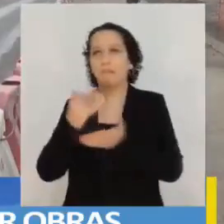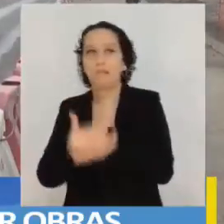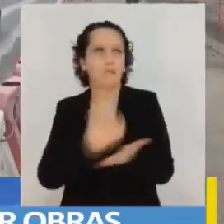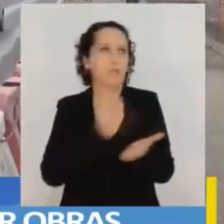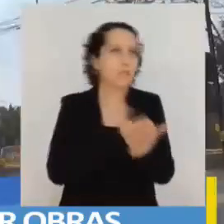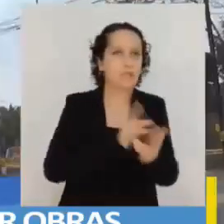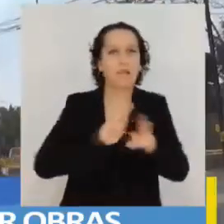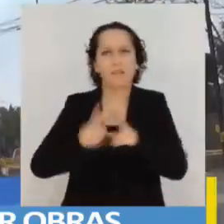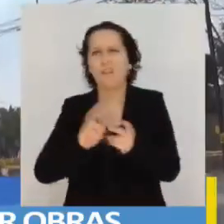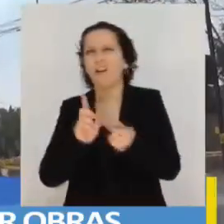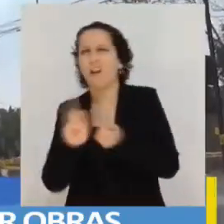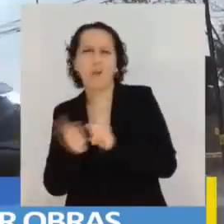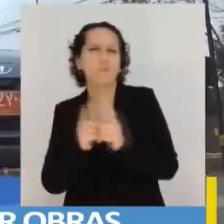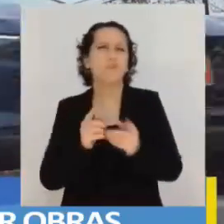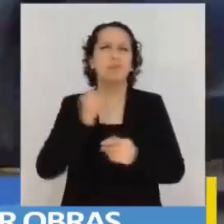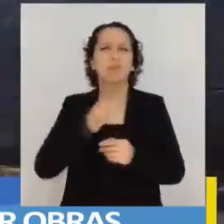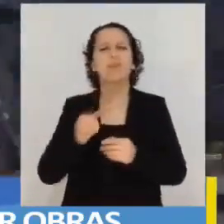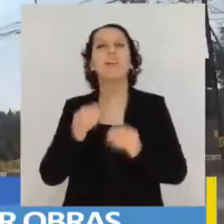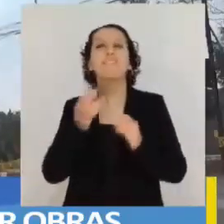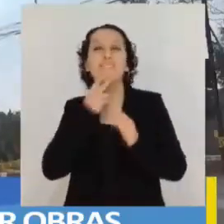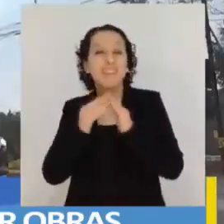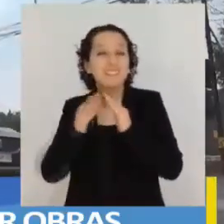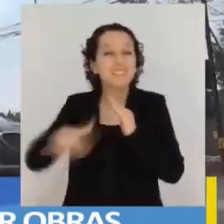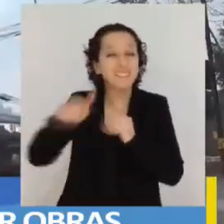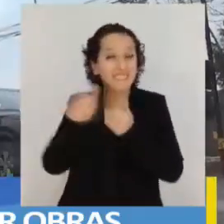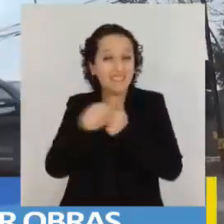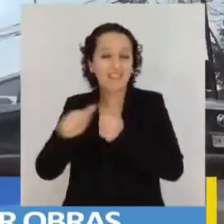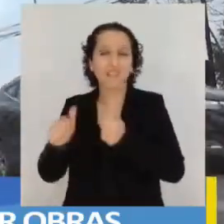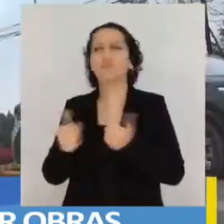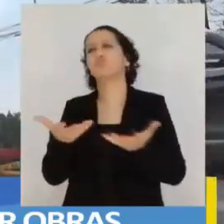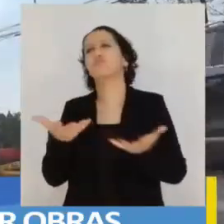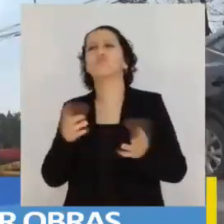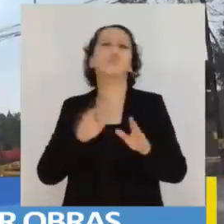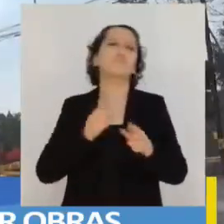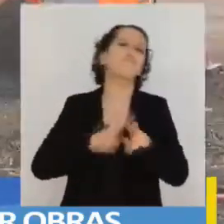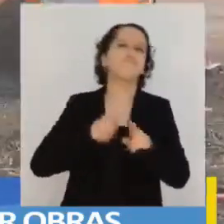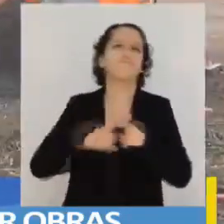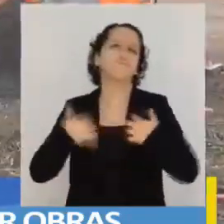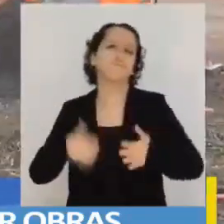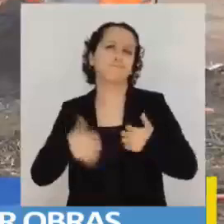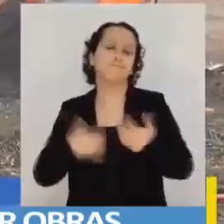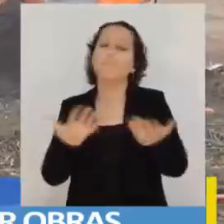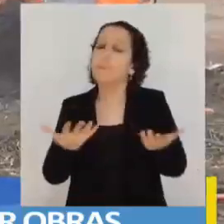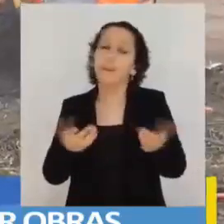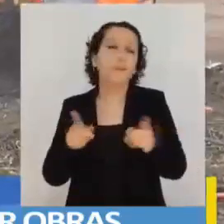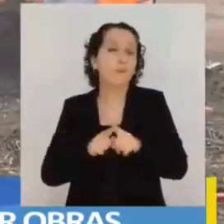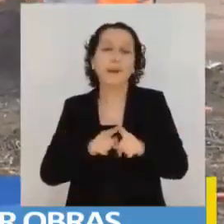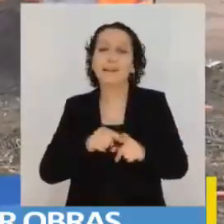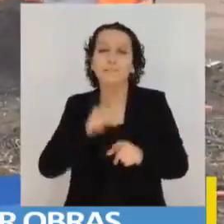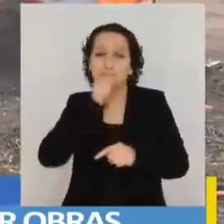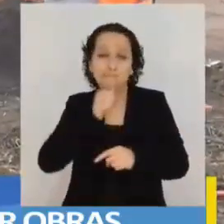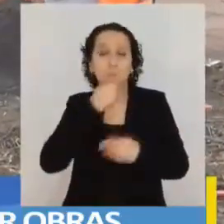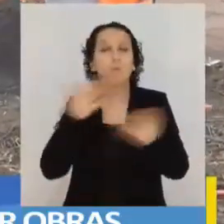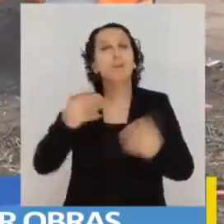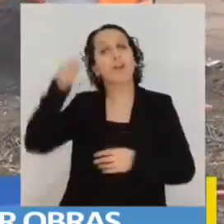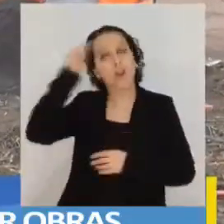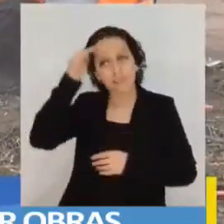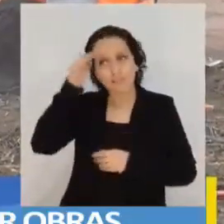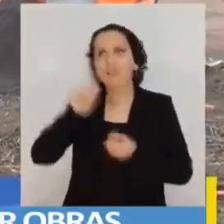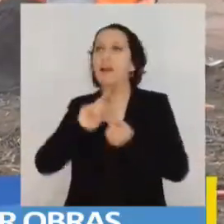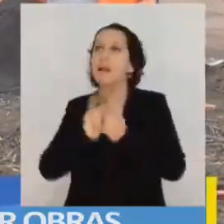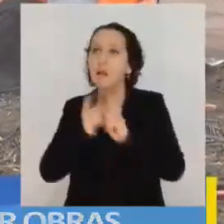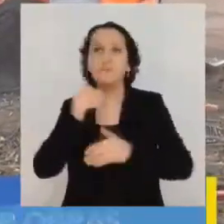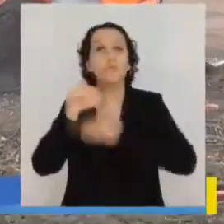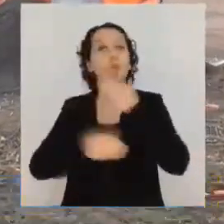obra, especialmente para las y los vecinos del sector, la comunidad tiene confianza en el cambio positivo que traerá